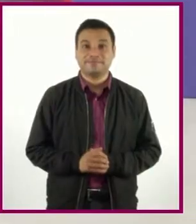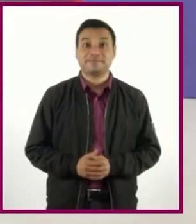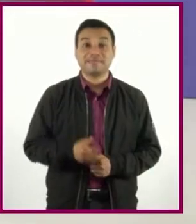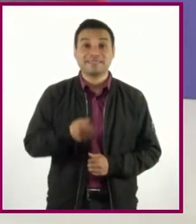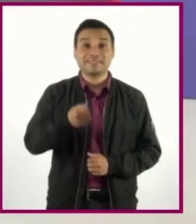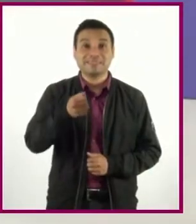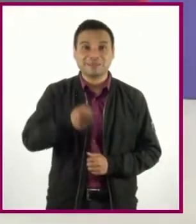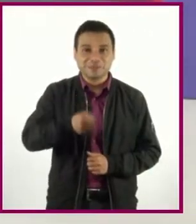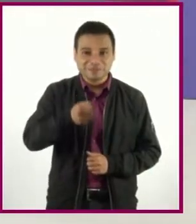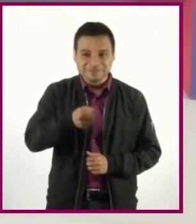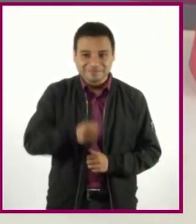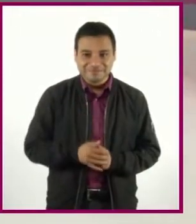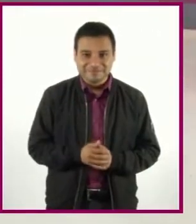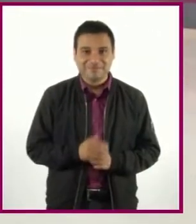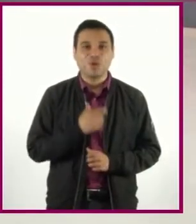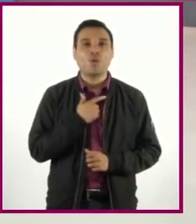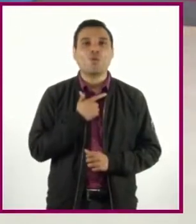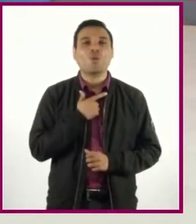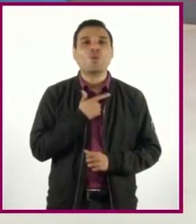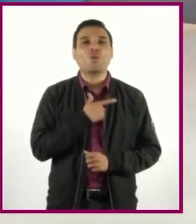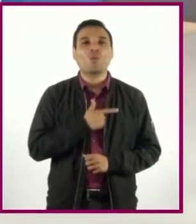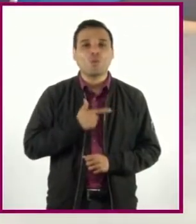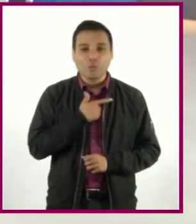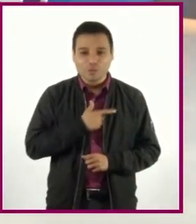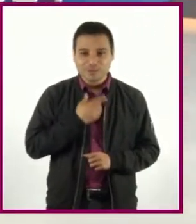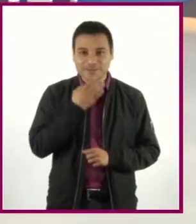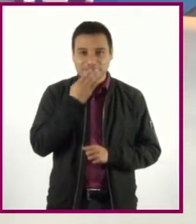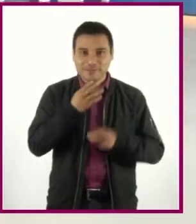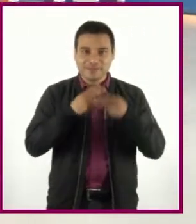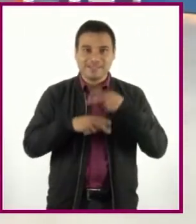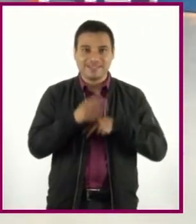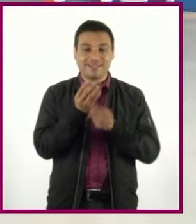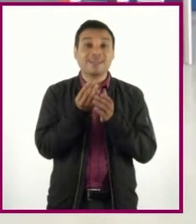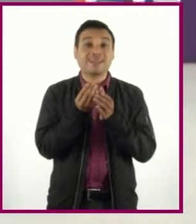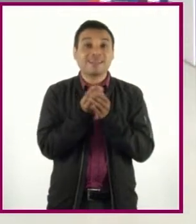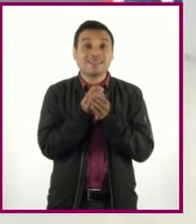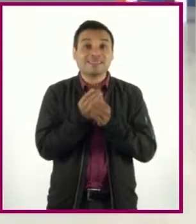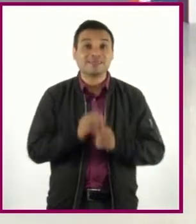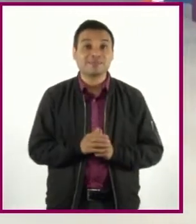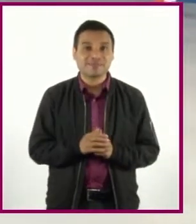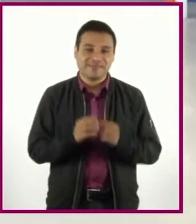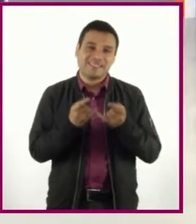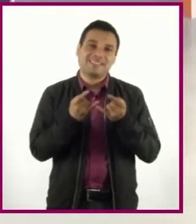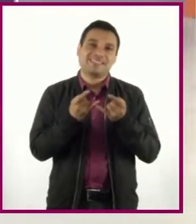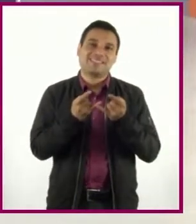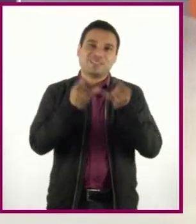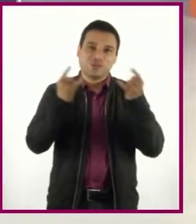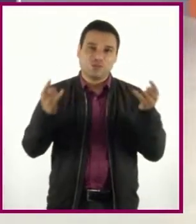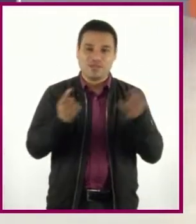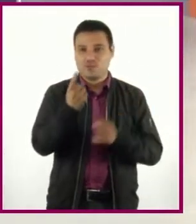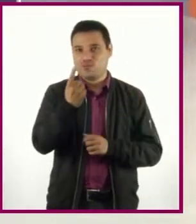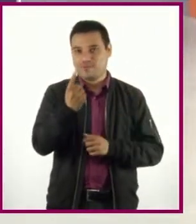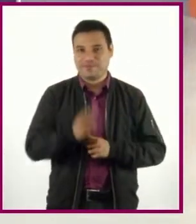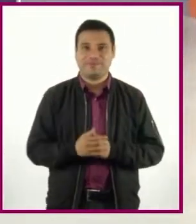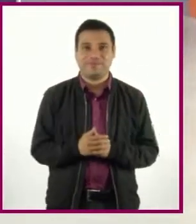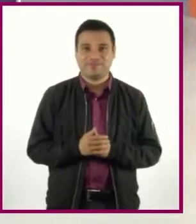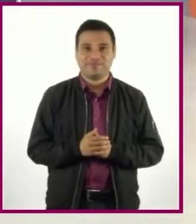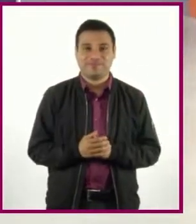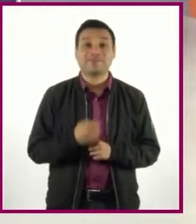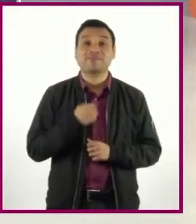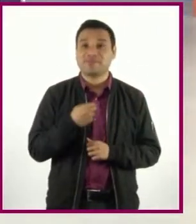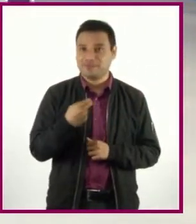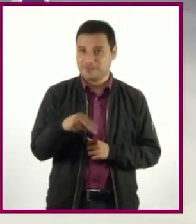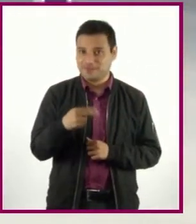Saludos, qué gusto darles la bienvenida a una sesión más de la asignatura Historia Primer Grado. Soy el